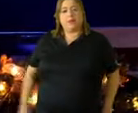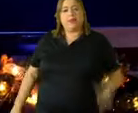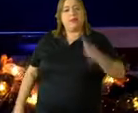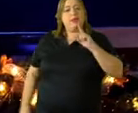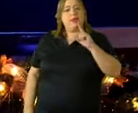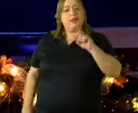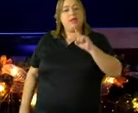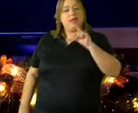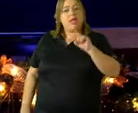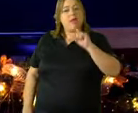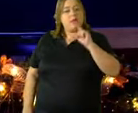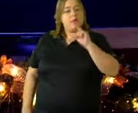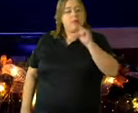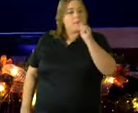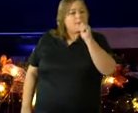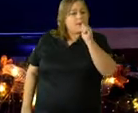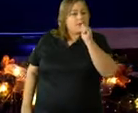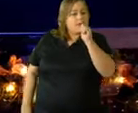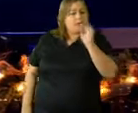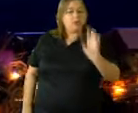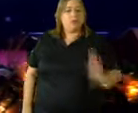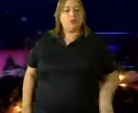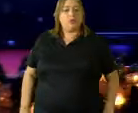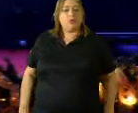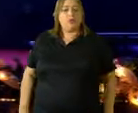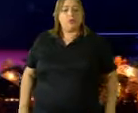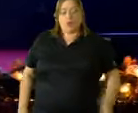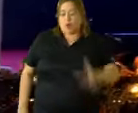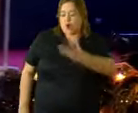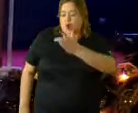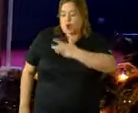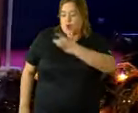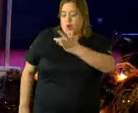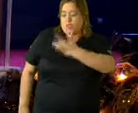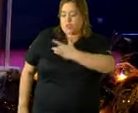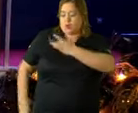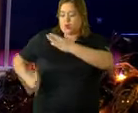el verdadero secreto es el corazón alegre.